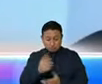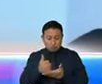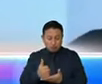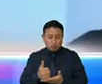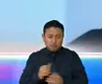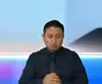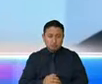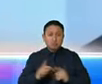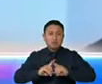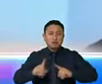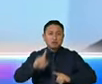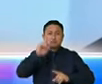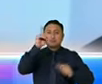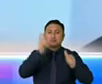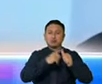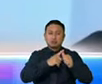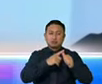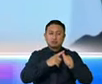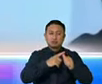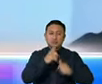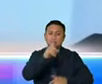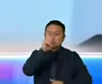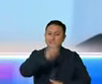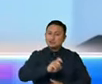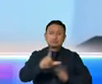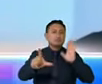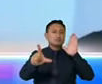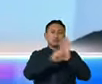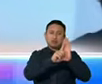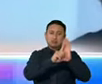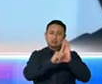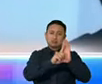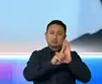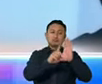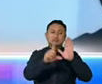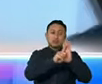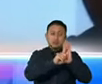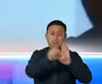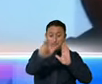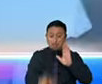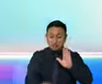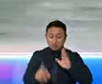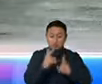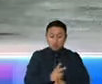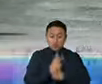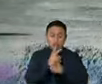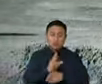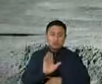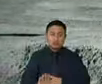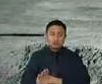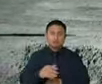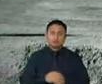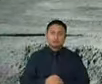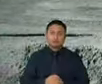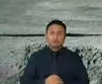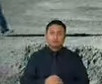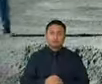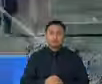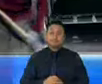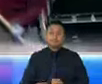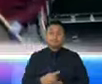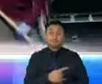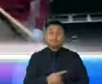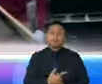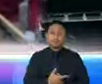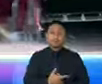la premisa principal es que tiene que existir una ley que proteja al trabajador. Y este tipo de situaciones, creen los